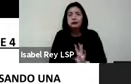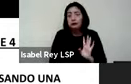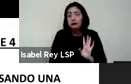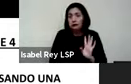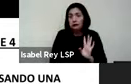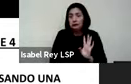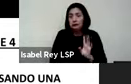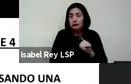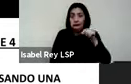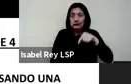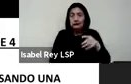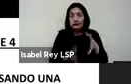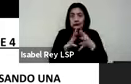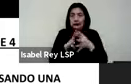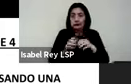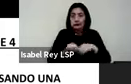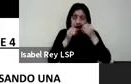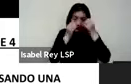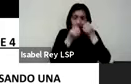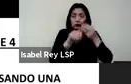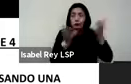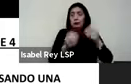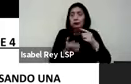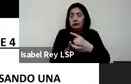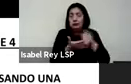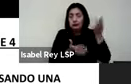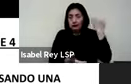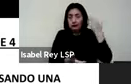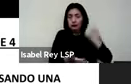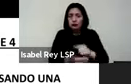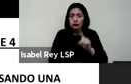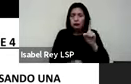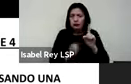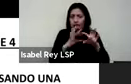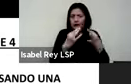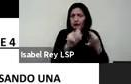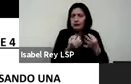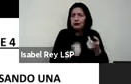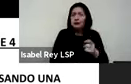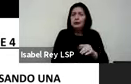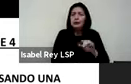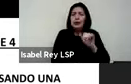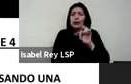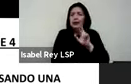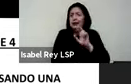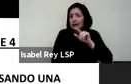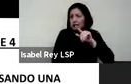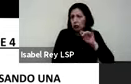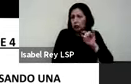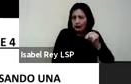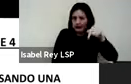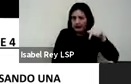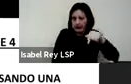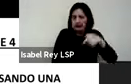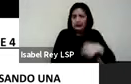Y aquí en Estados Unidos se dio a conocer la semana pasada el caso de una familia, la familia Aragonés, aquí en